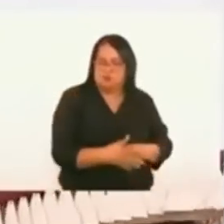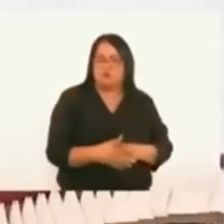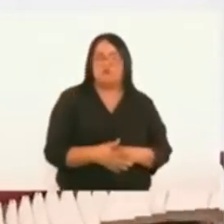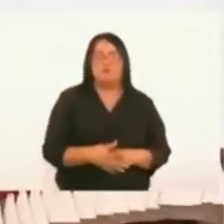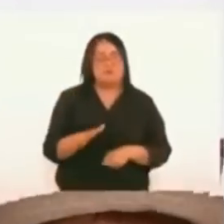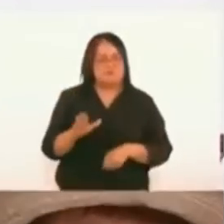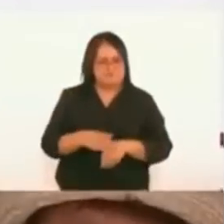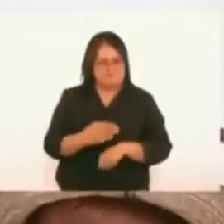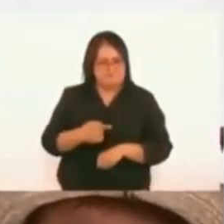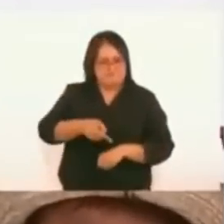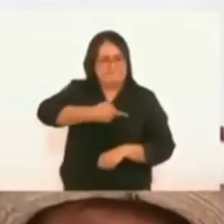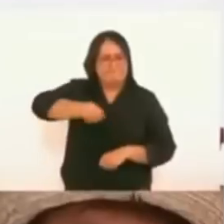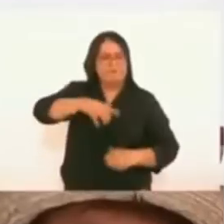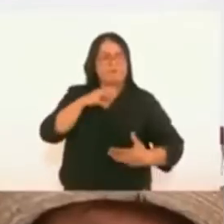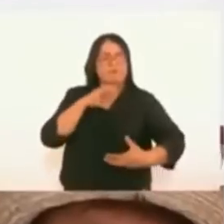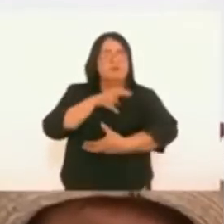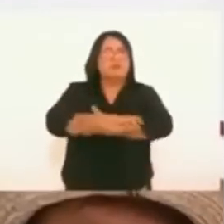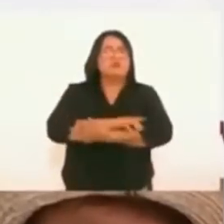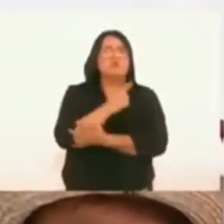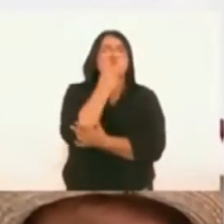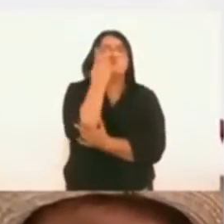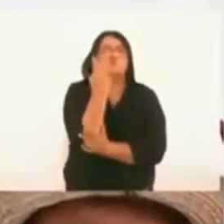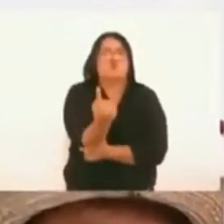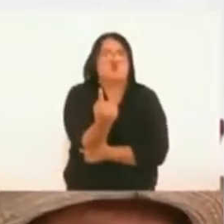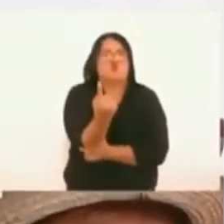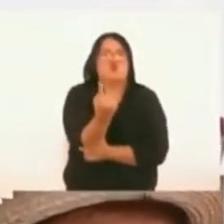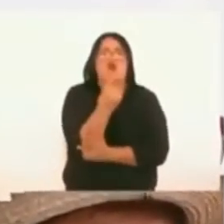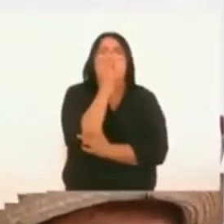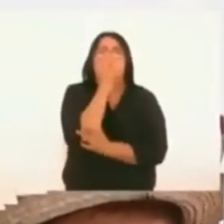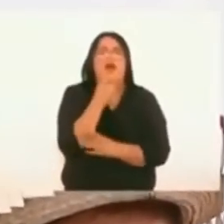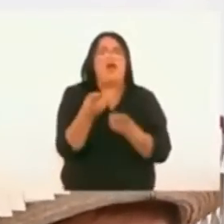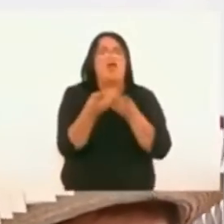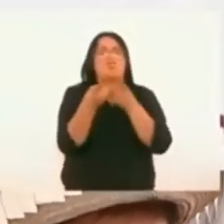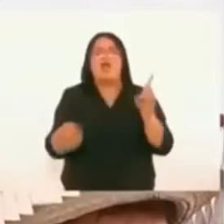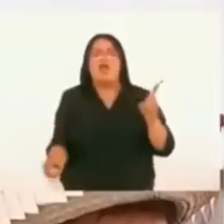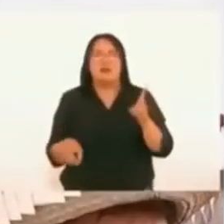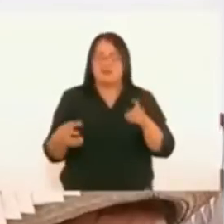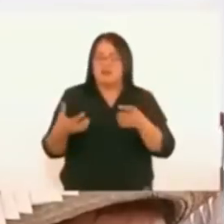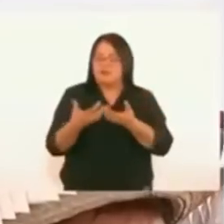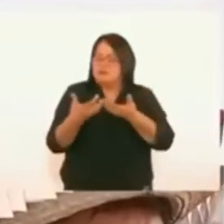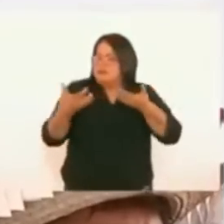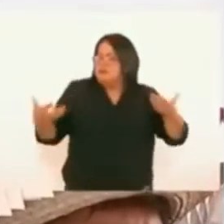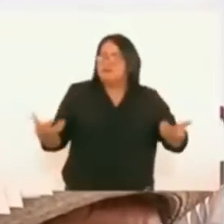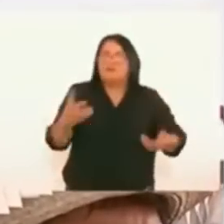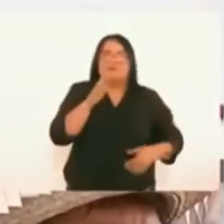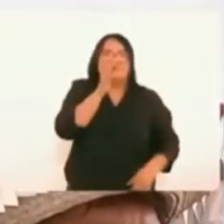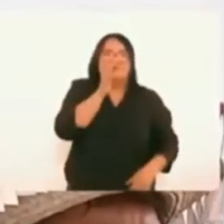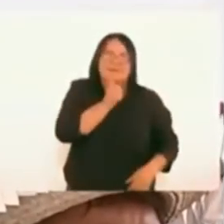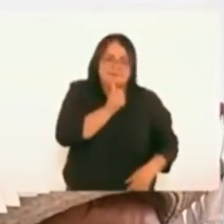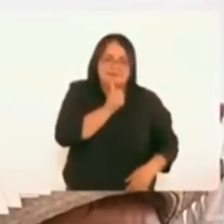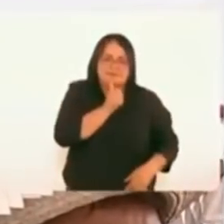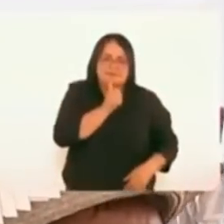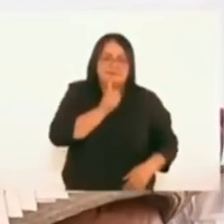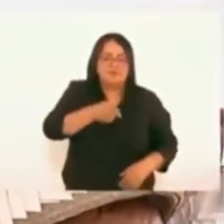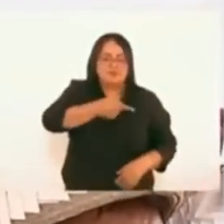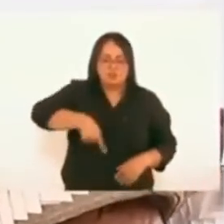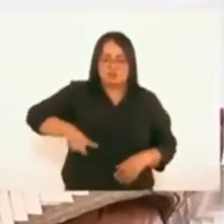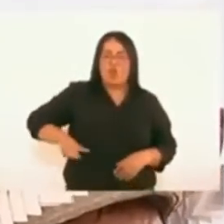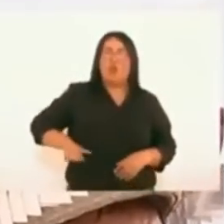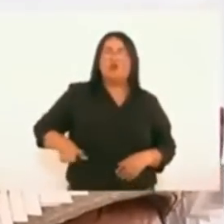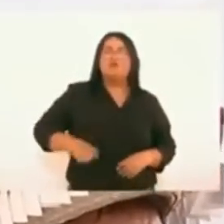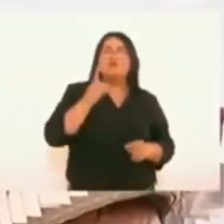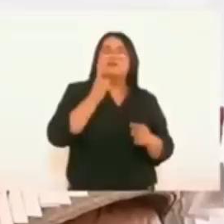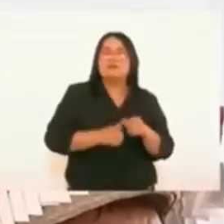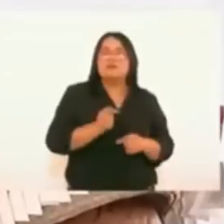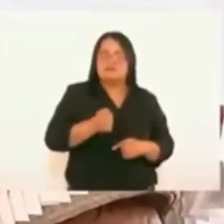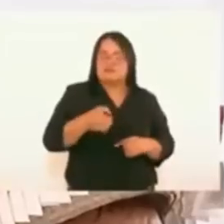Porque somos uno solo, porque no puede haber divorcio, porque el gobierno representa al pueblo de México y